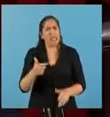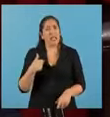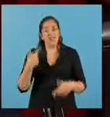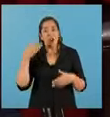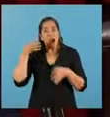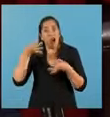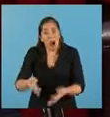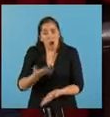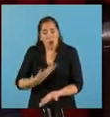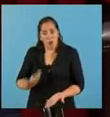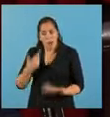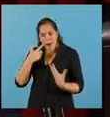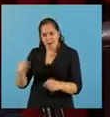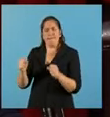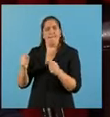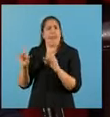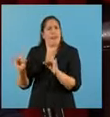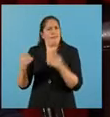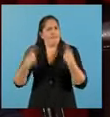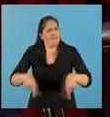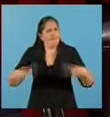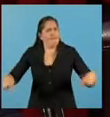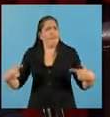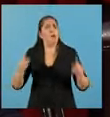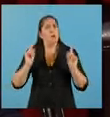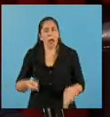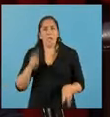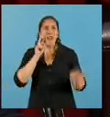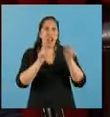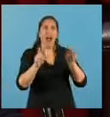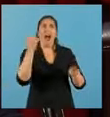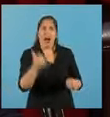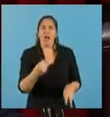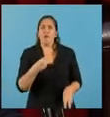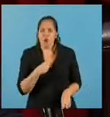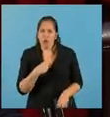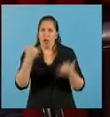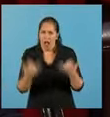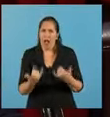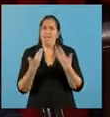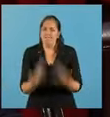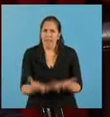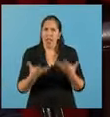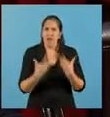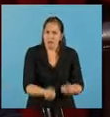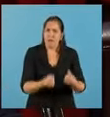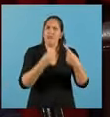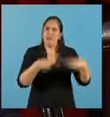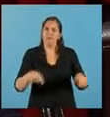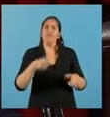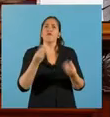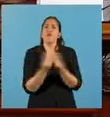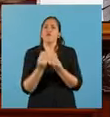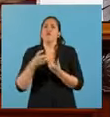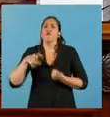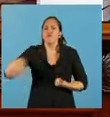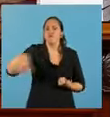pero justo es decir también que hemos encontrado buena voluntad y comprensión en sectores representativos de nuestra